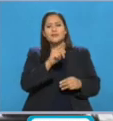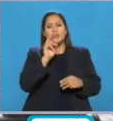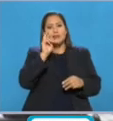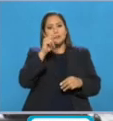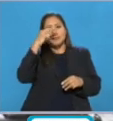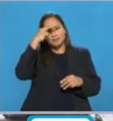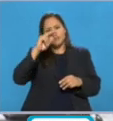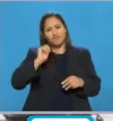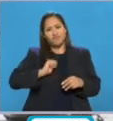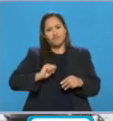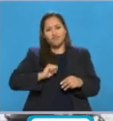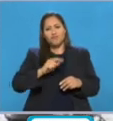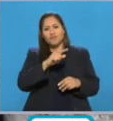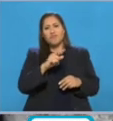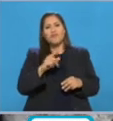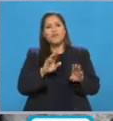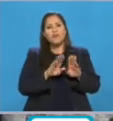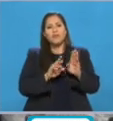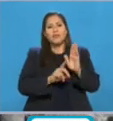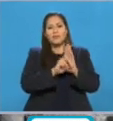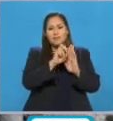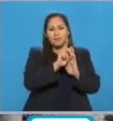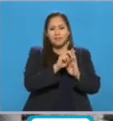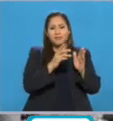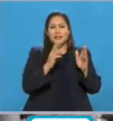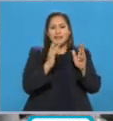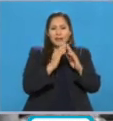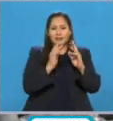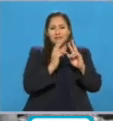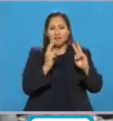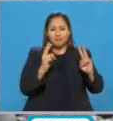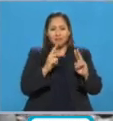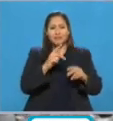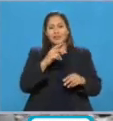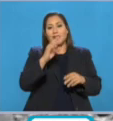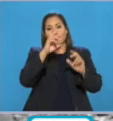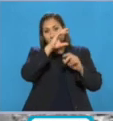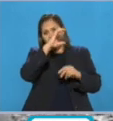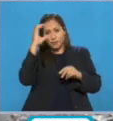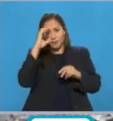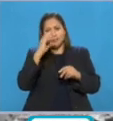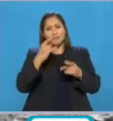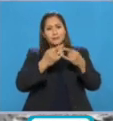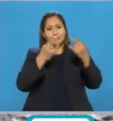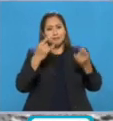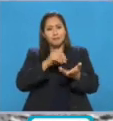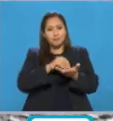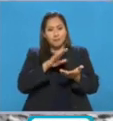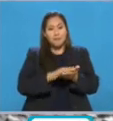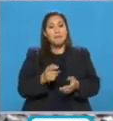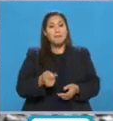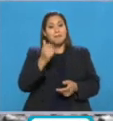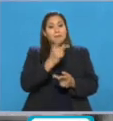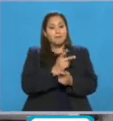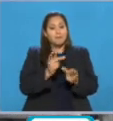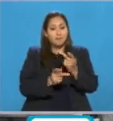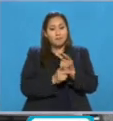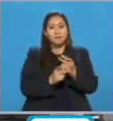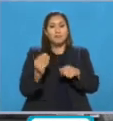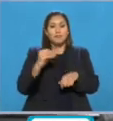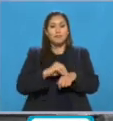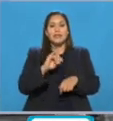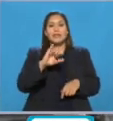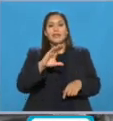el México que construyó estos multifamiliares, ¿no? Son fotografías históricas de la Fundación ICA. Famosísima. Es ¿no? el primer Uf. proyecto que construye ICA, justo en